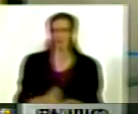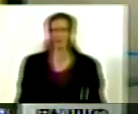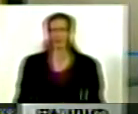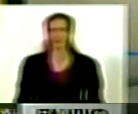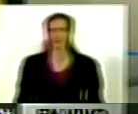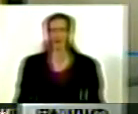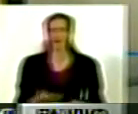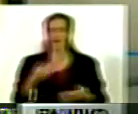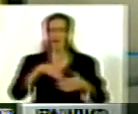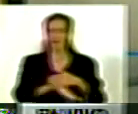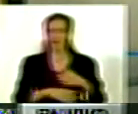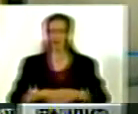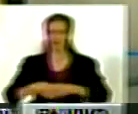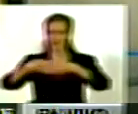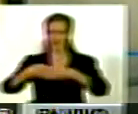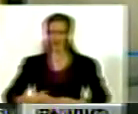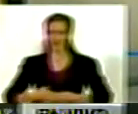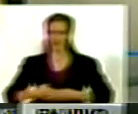Fondo CENIAT.